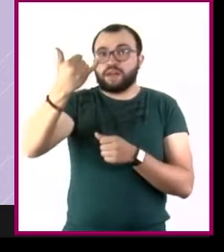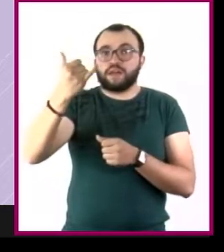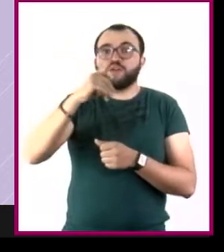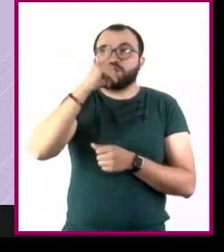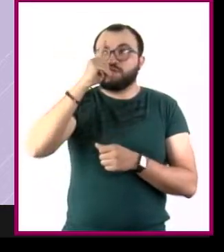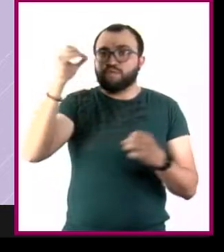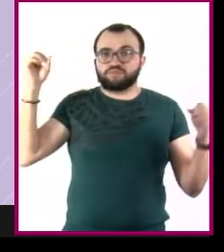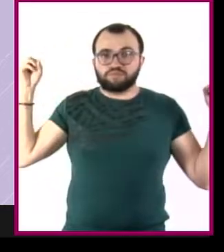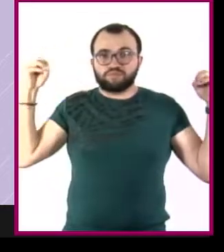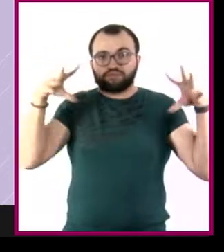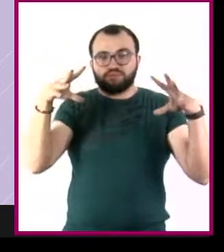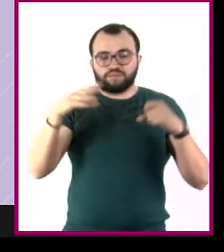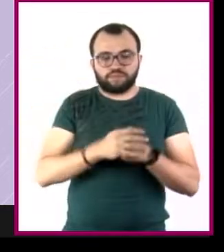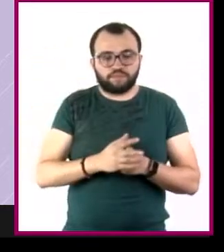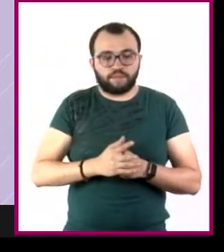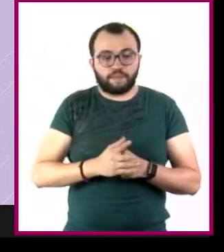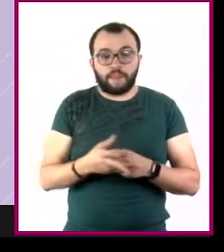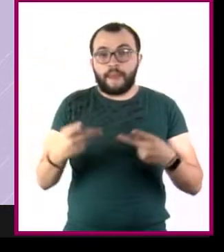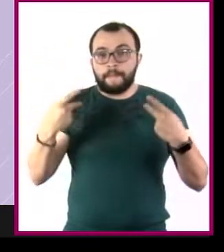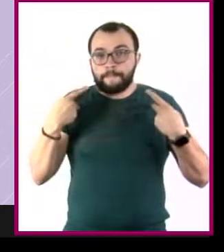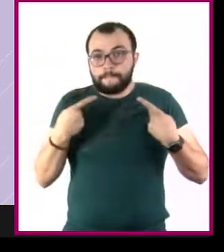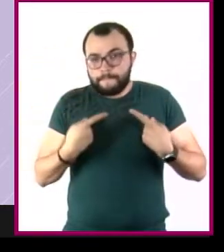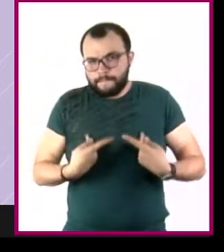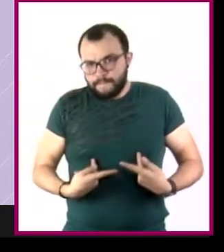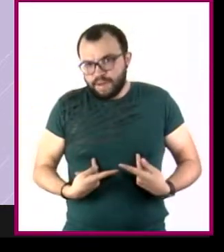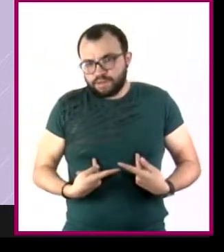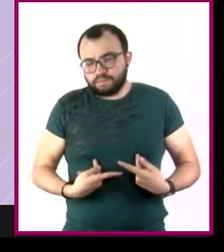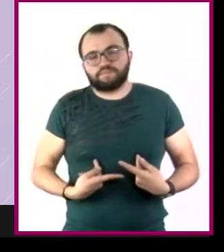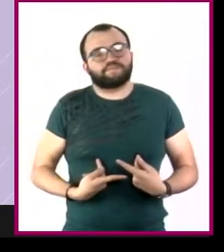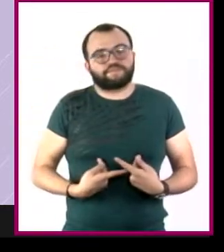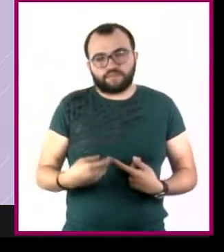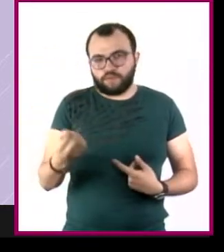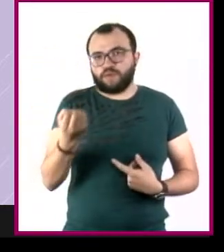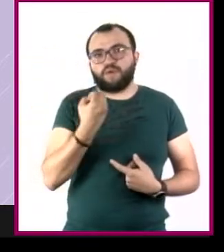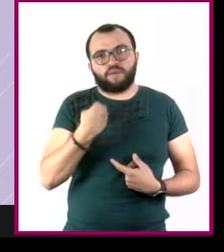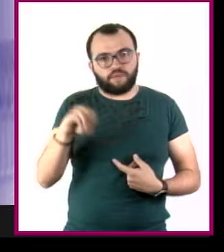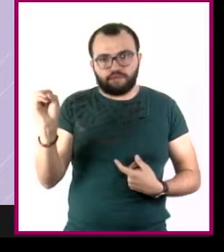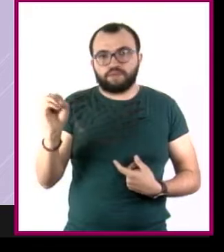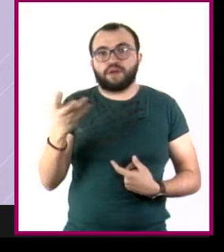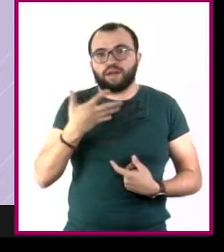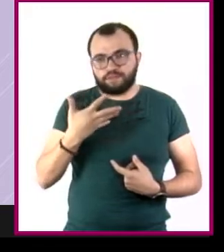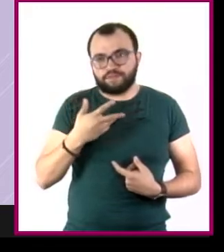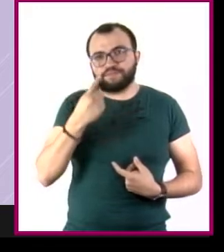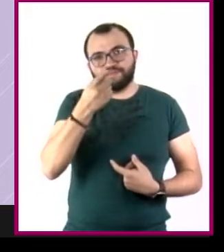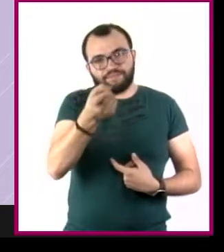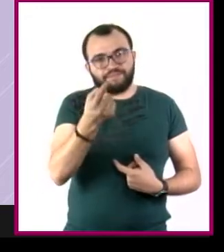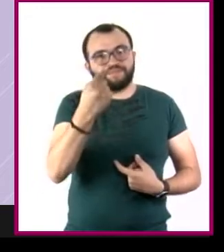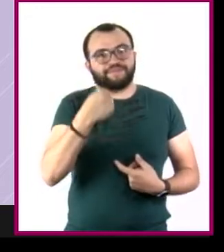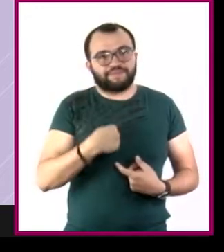¿Personas? Obvio, sí. Ahí estamos tú y yo.